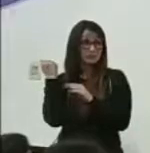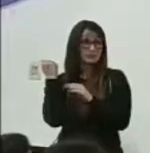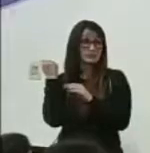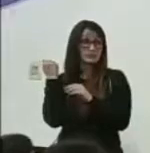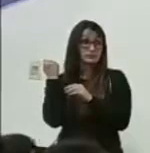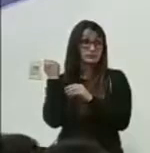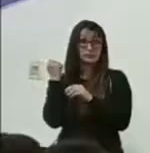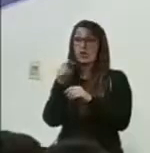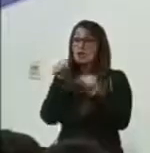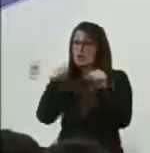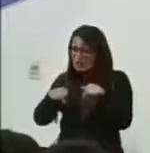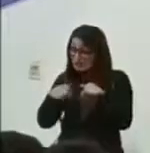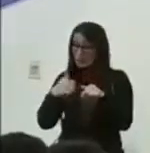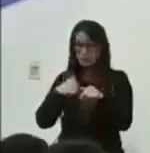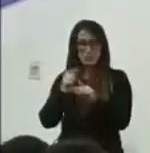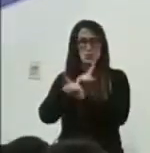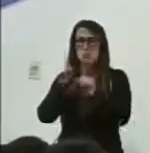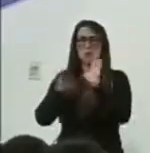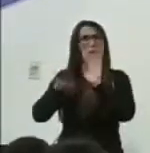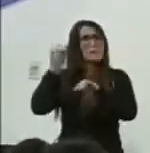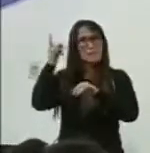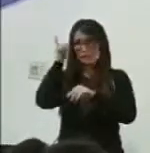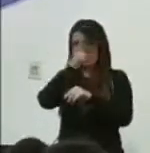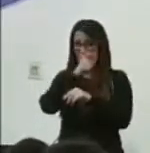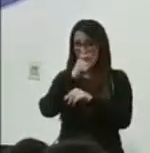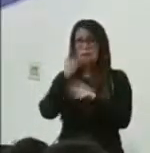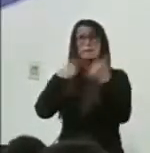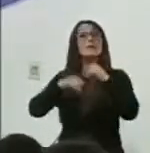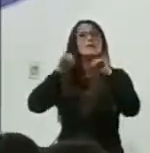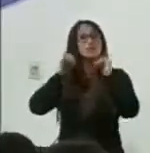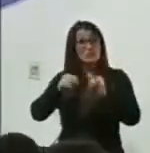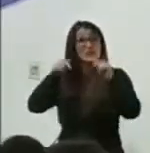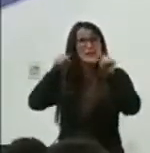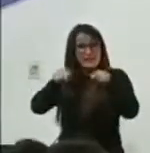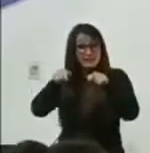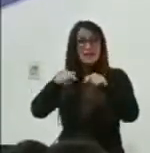No es la elección más difícil, pero es la más importante.